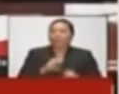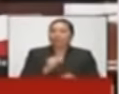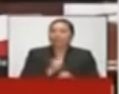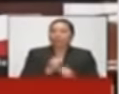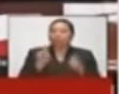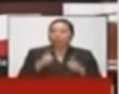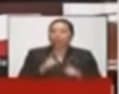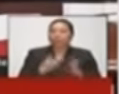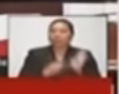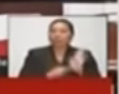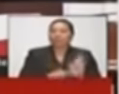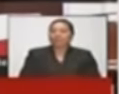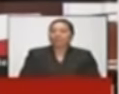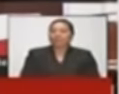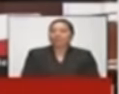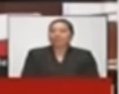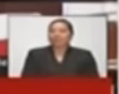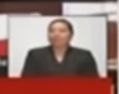Pleno